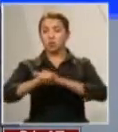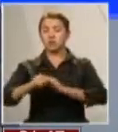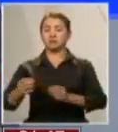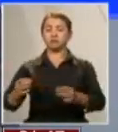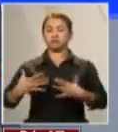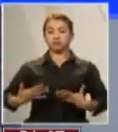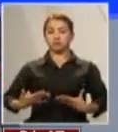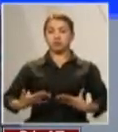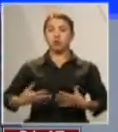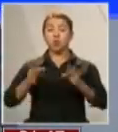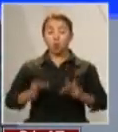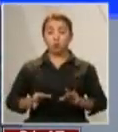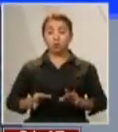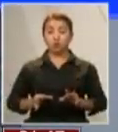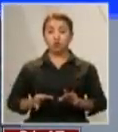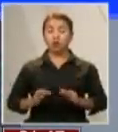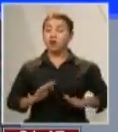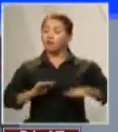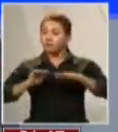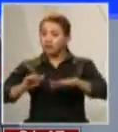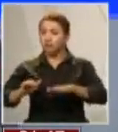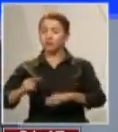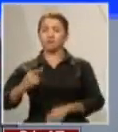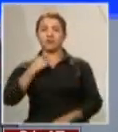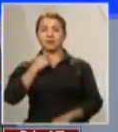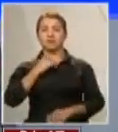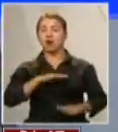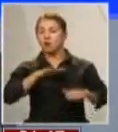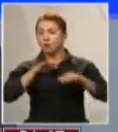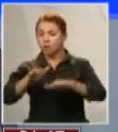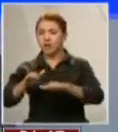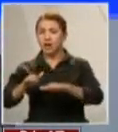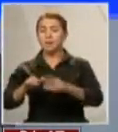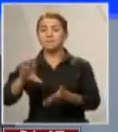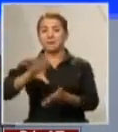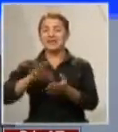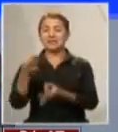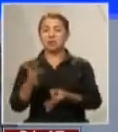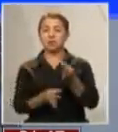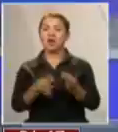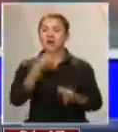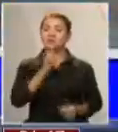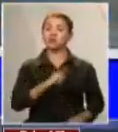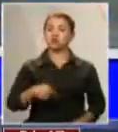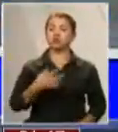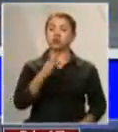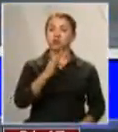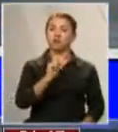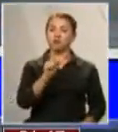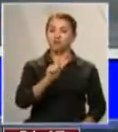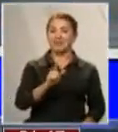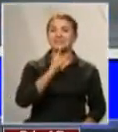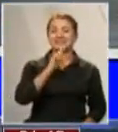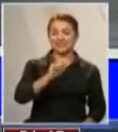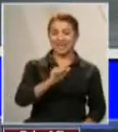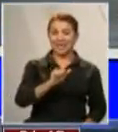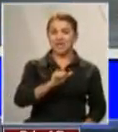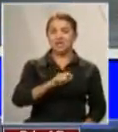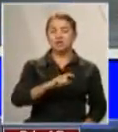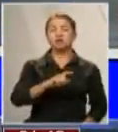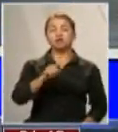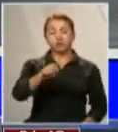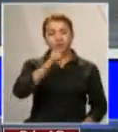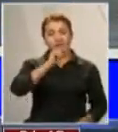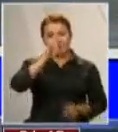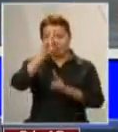justamente por legislar, justamente a favor de las víctimas, justamente por lograr un país más seguro, nos traten de fascistas. Diputado, y no es faltarle el respeto a la diputada